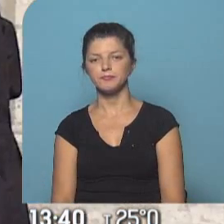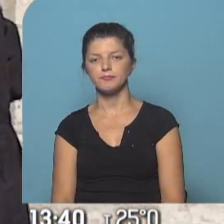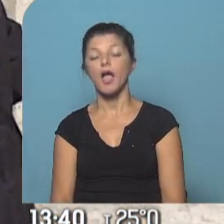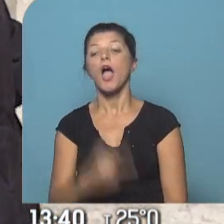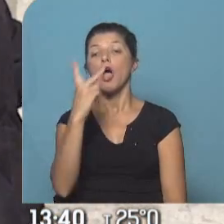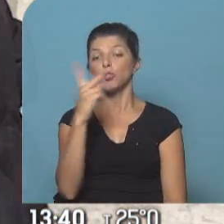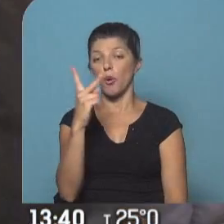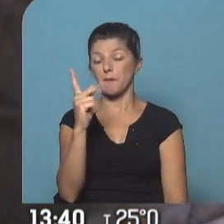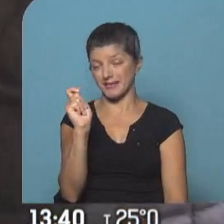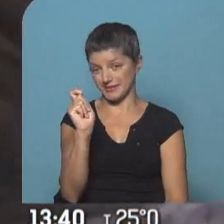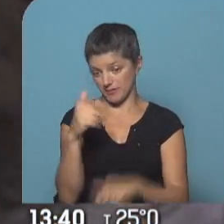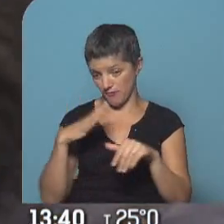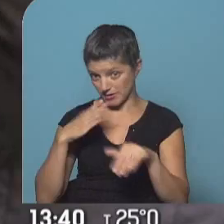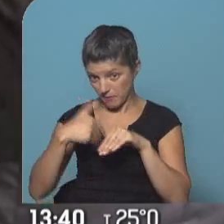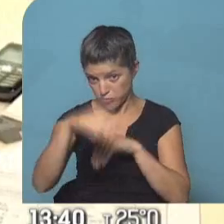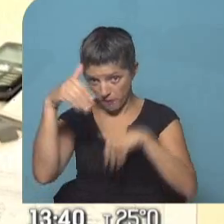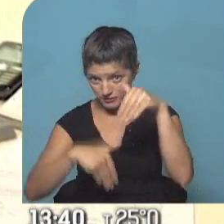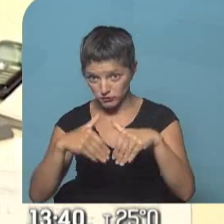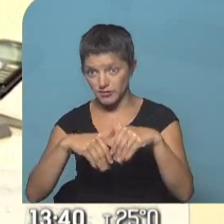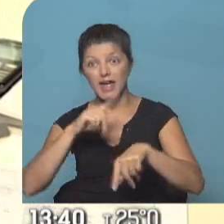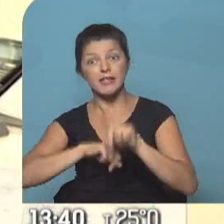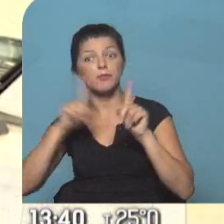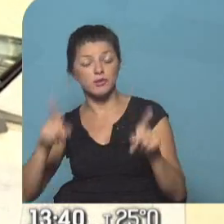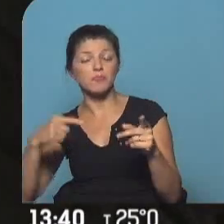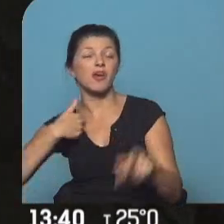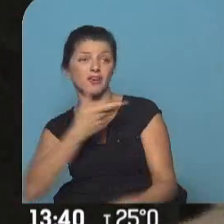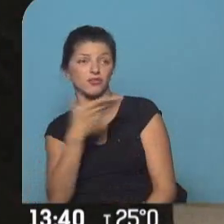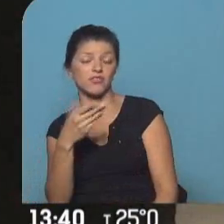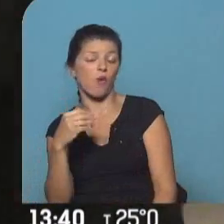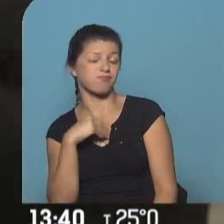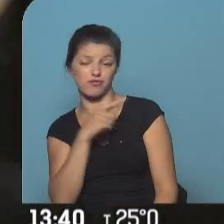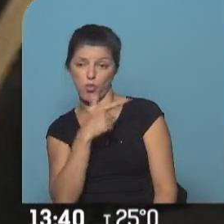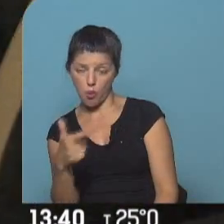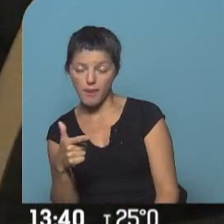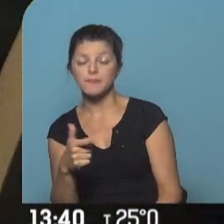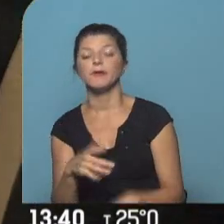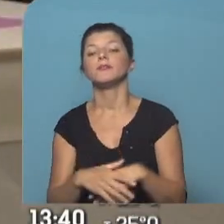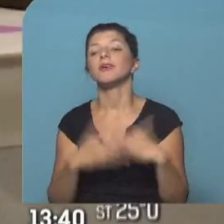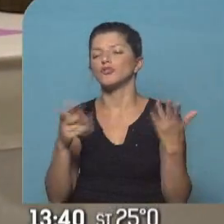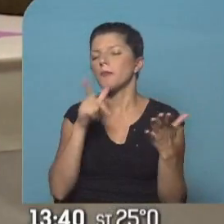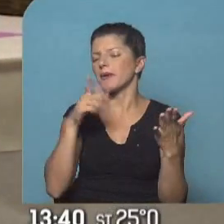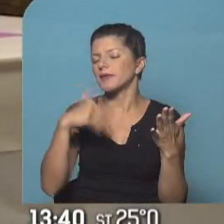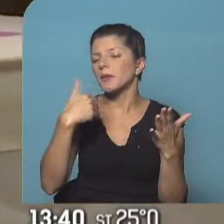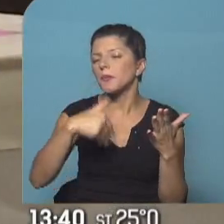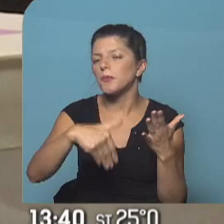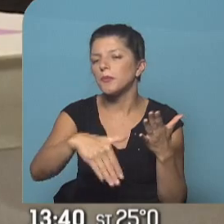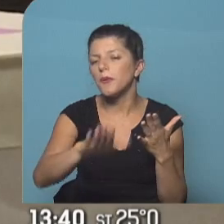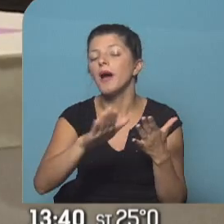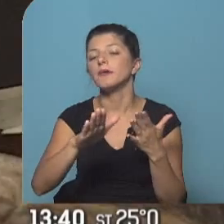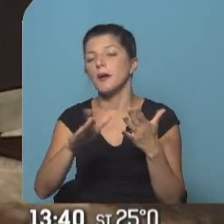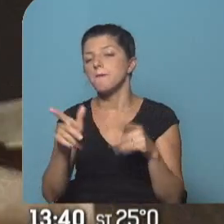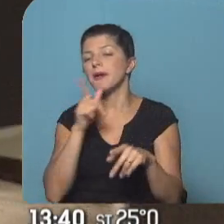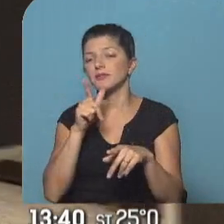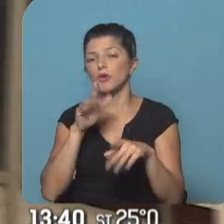meses antes de los comicios y frente a un electorado apático y dividido, todo hace prever para Italia un escenario postelectoral similar